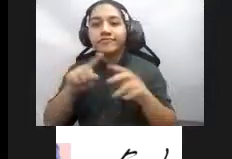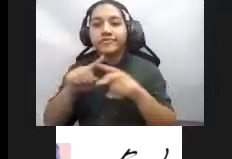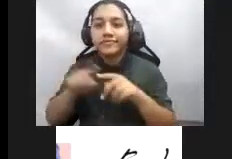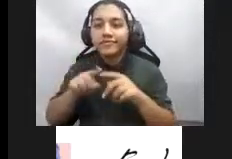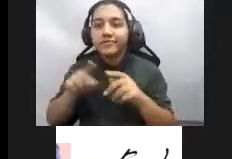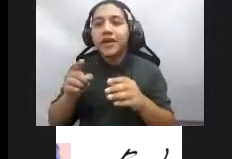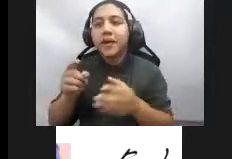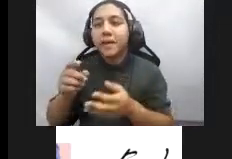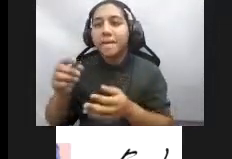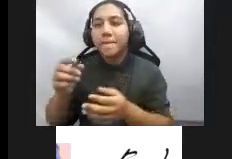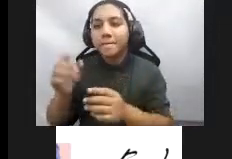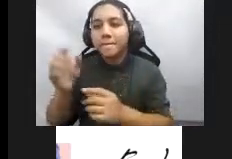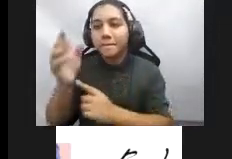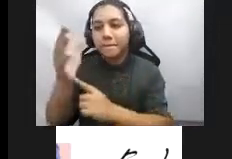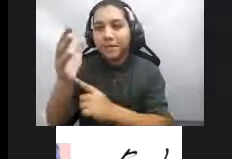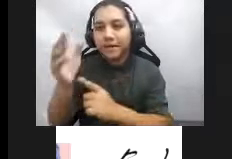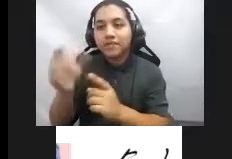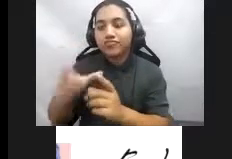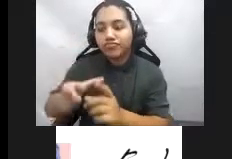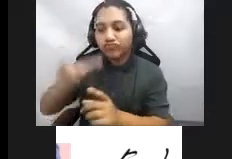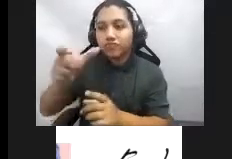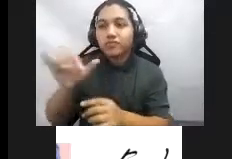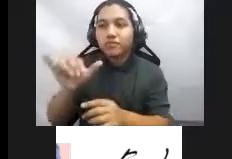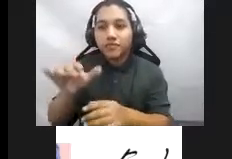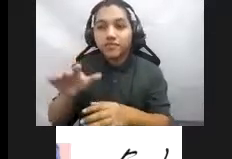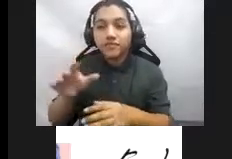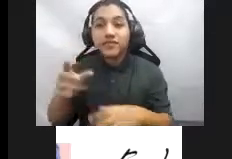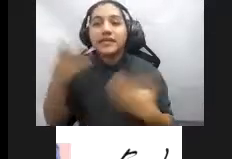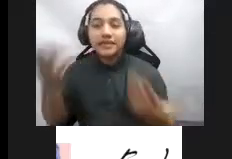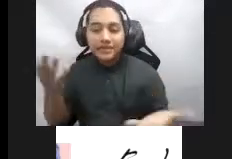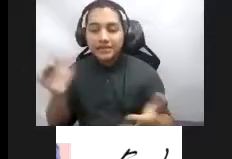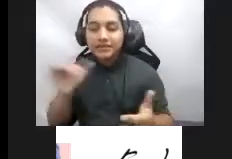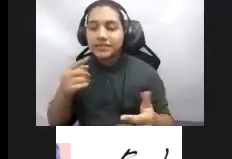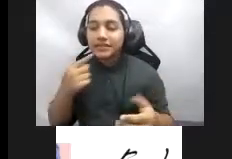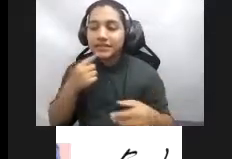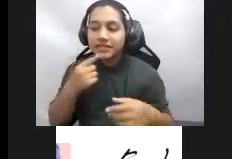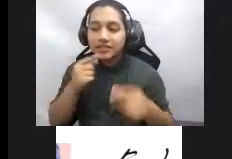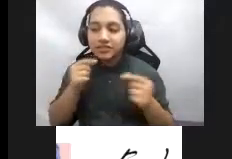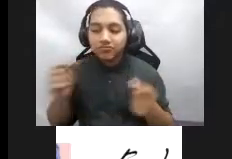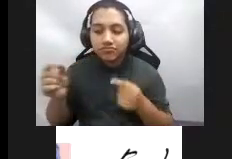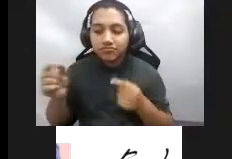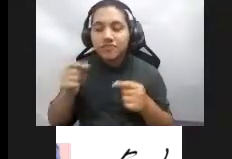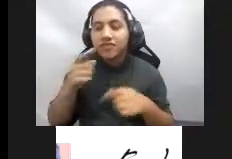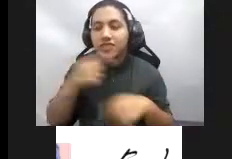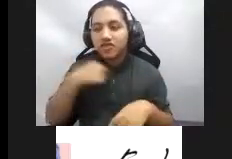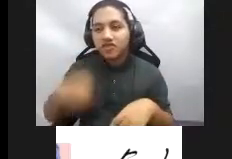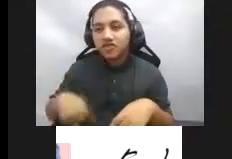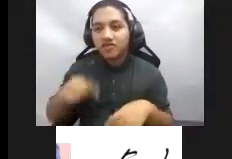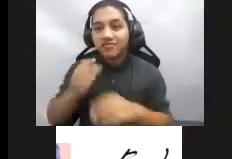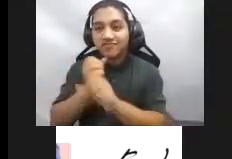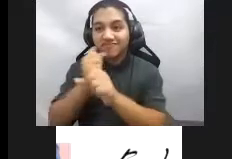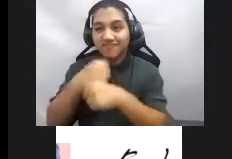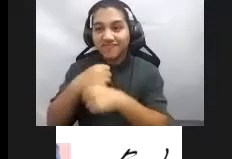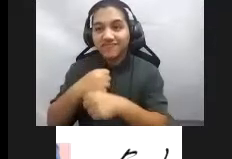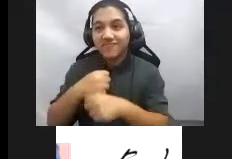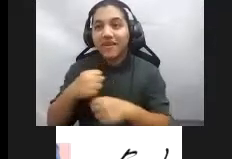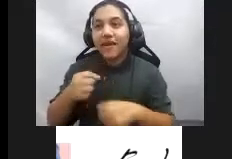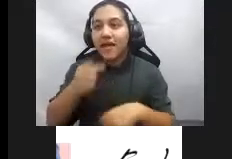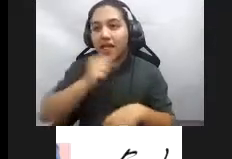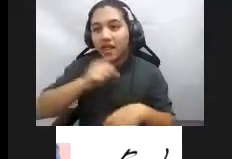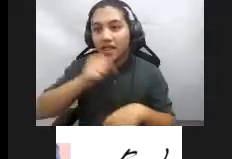que los chinos fueron los que inventaron el helado. Otro de los hallazgos